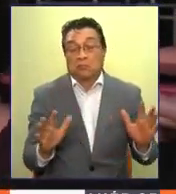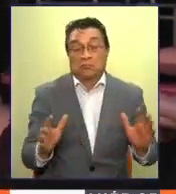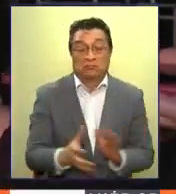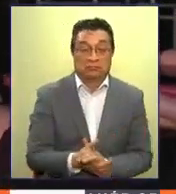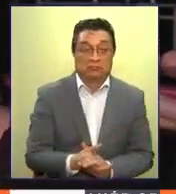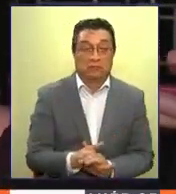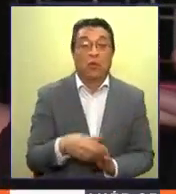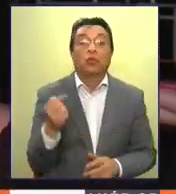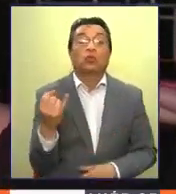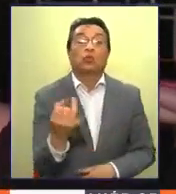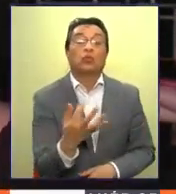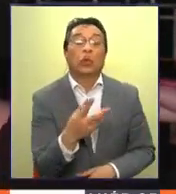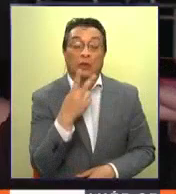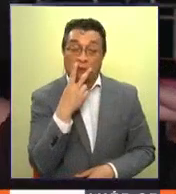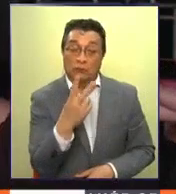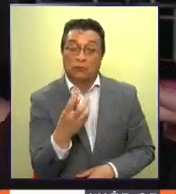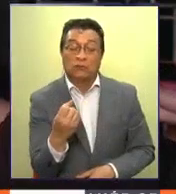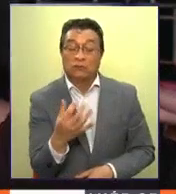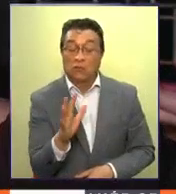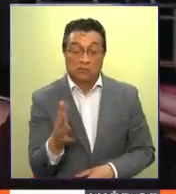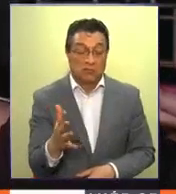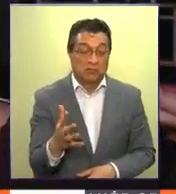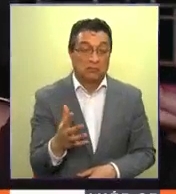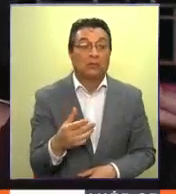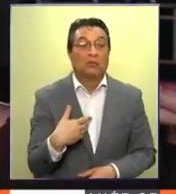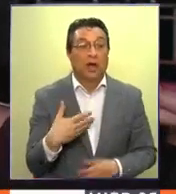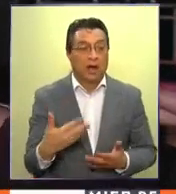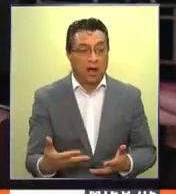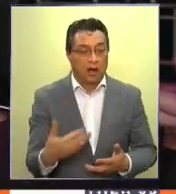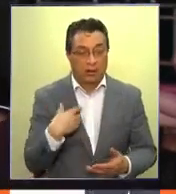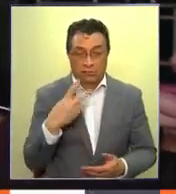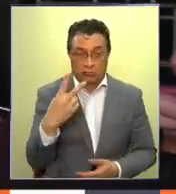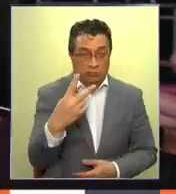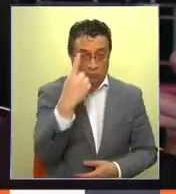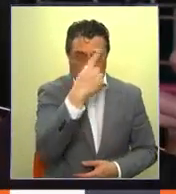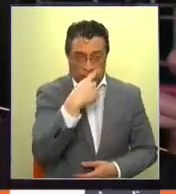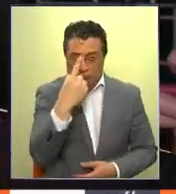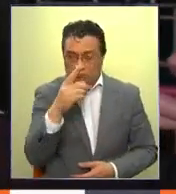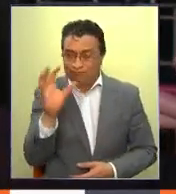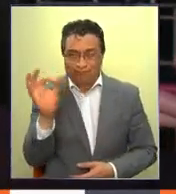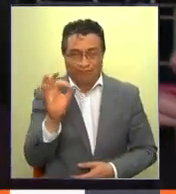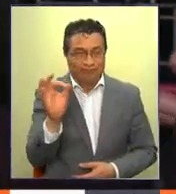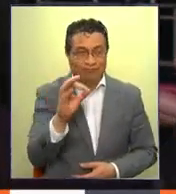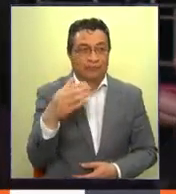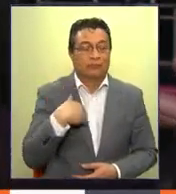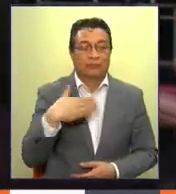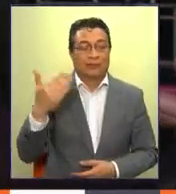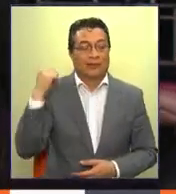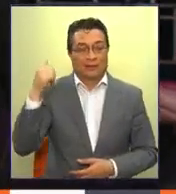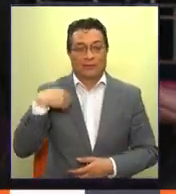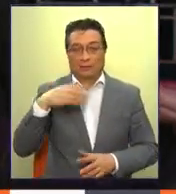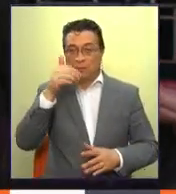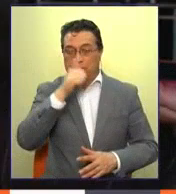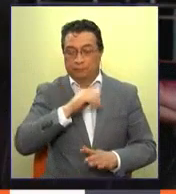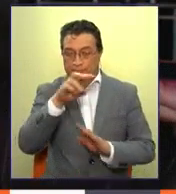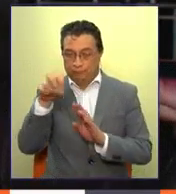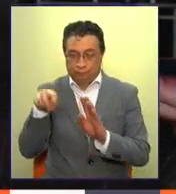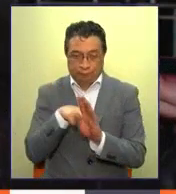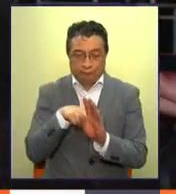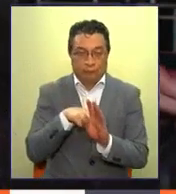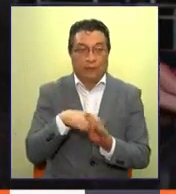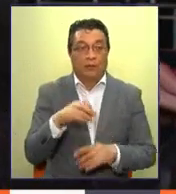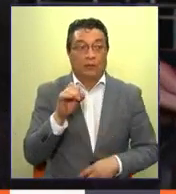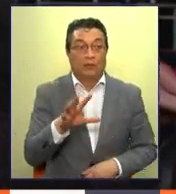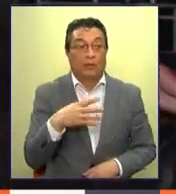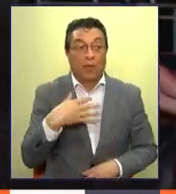¿Cuántas personas identificaste ahora? Ahora yo no identifiqué ninguna, por el hecho de que estaba atrás, estaba escondida. ¿Contaste?